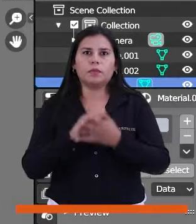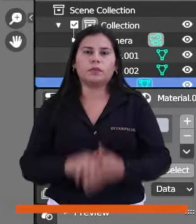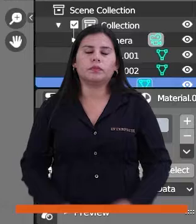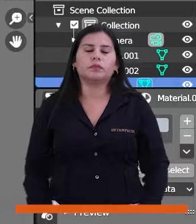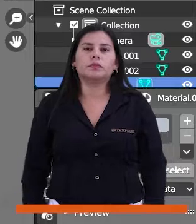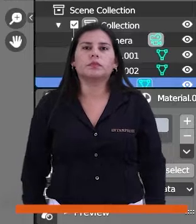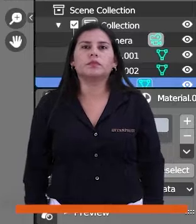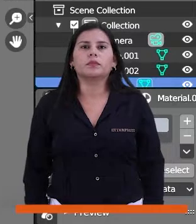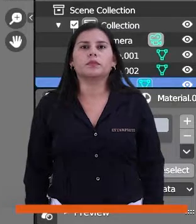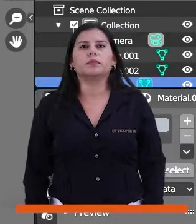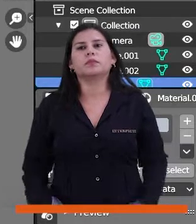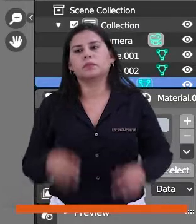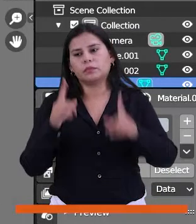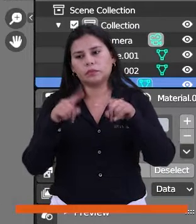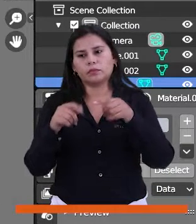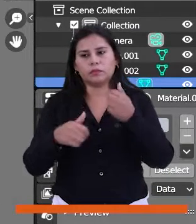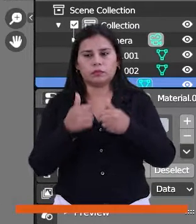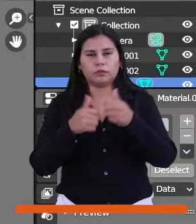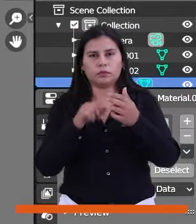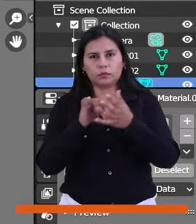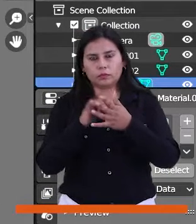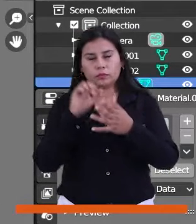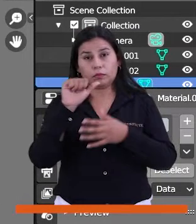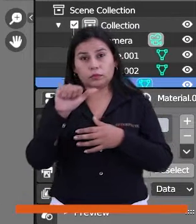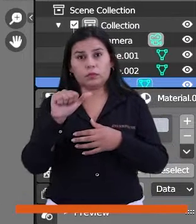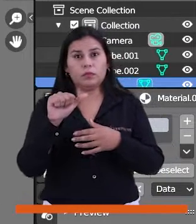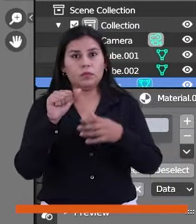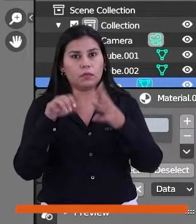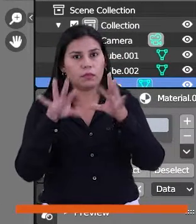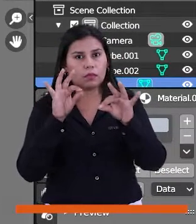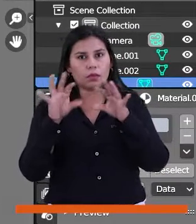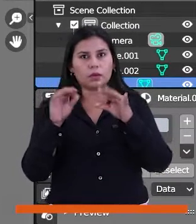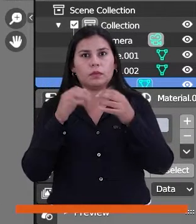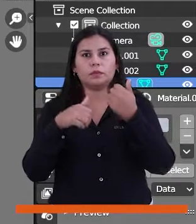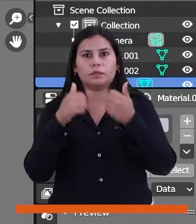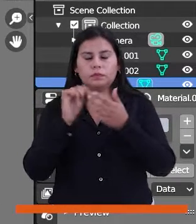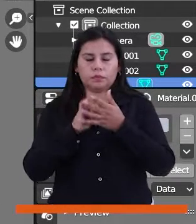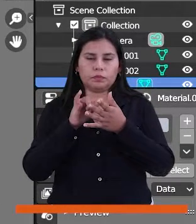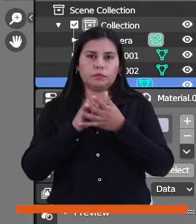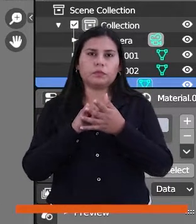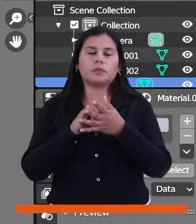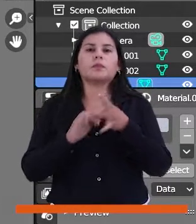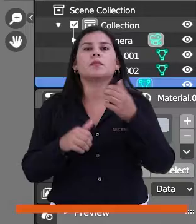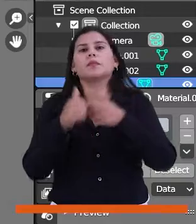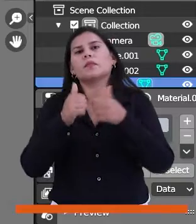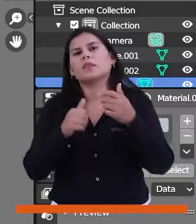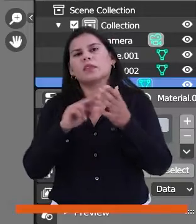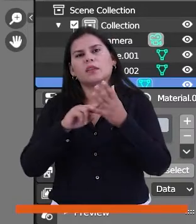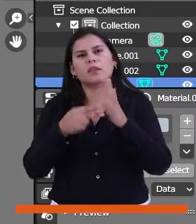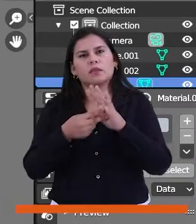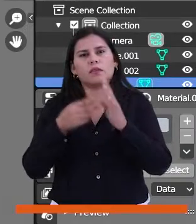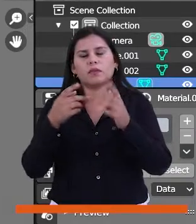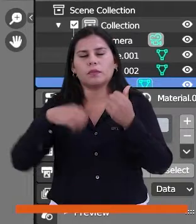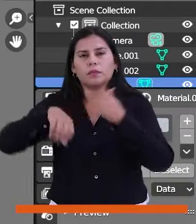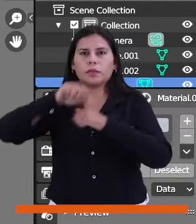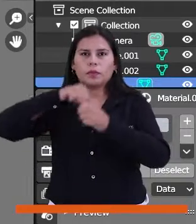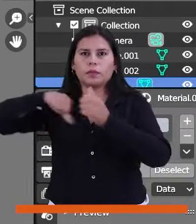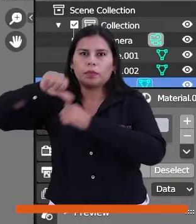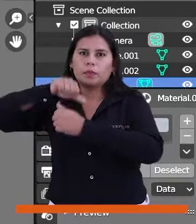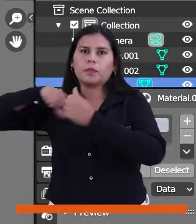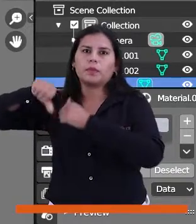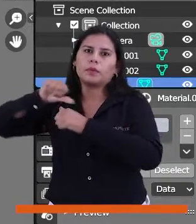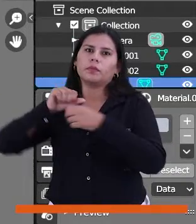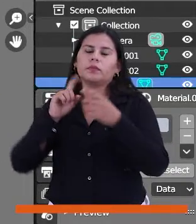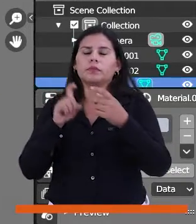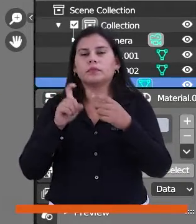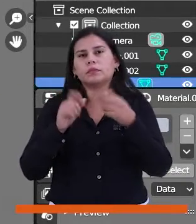V. Acá también voy a presionar la tecla A para seleccionar todos los vértices y lo que voy a hacer es rotarla.